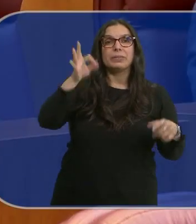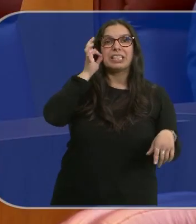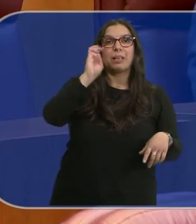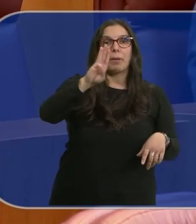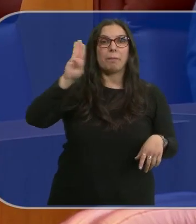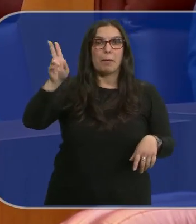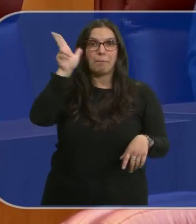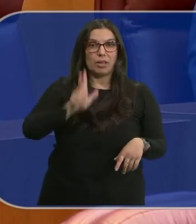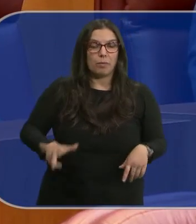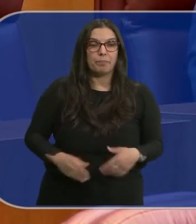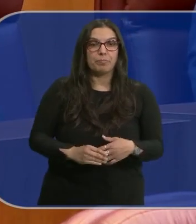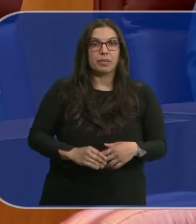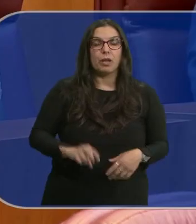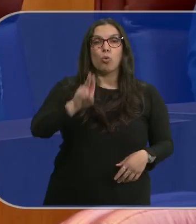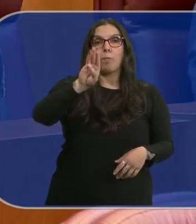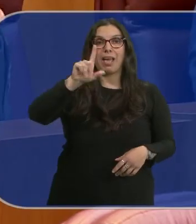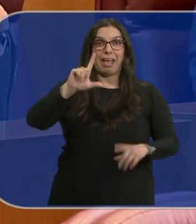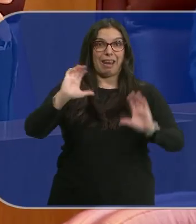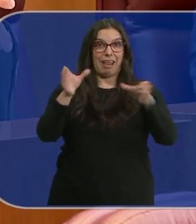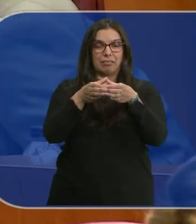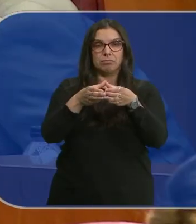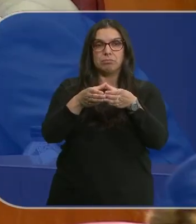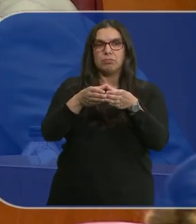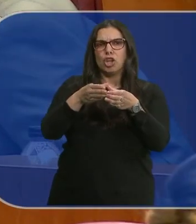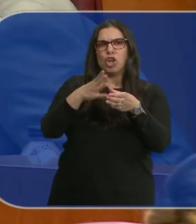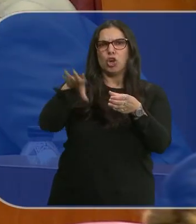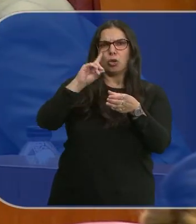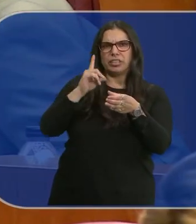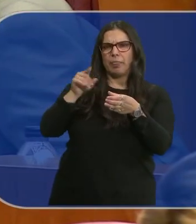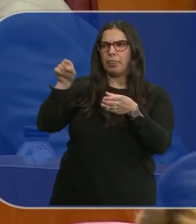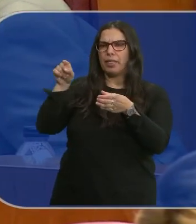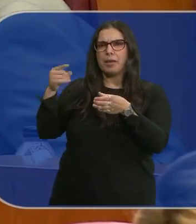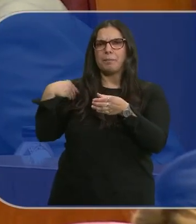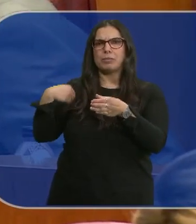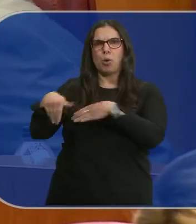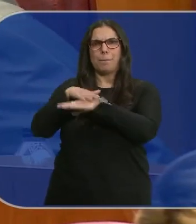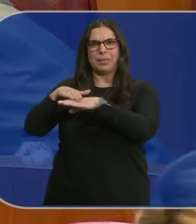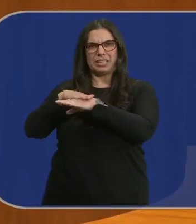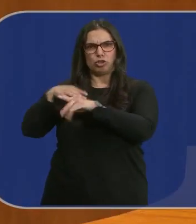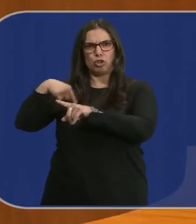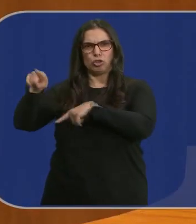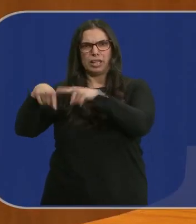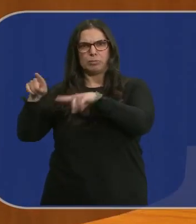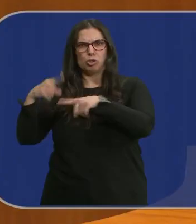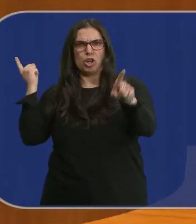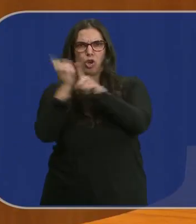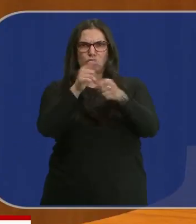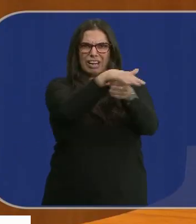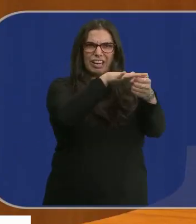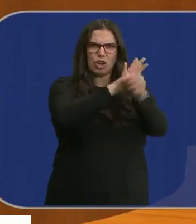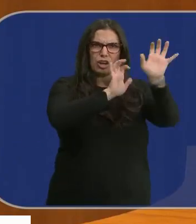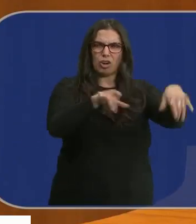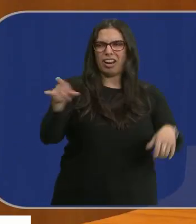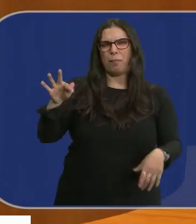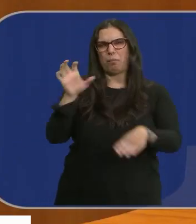de Vigo. Desde UPL no entienden el odio del ministro de Transportes hacia la región leonesa. Encima, el ministro Puente se mofara de que